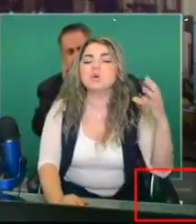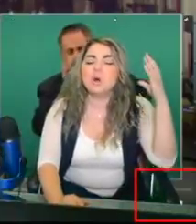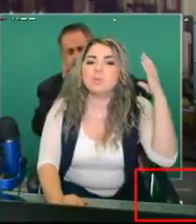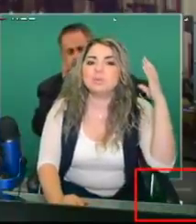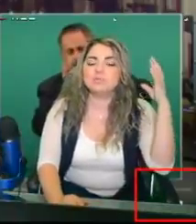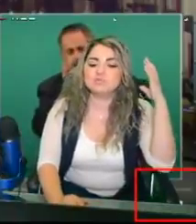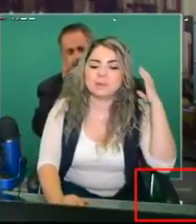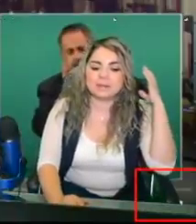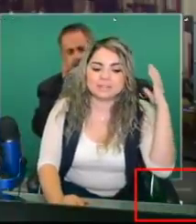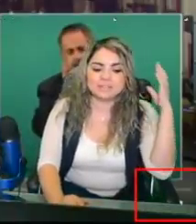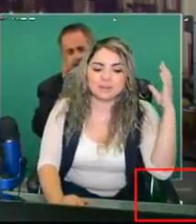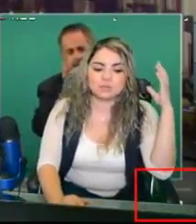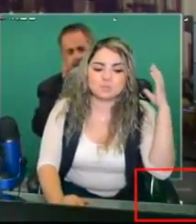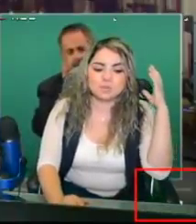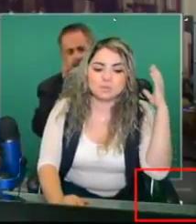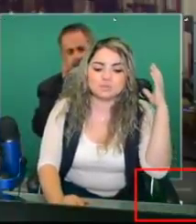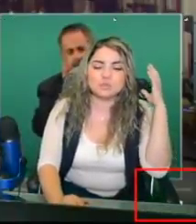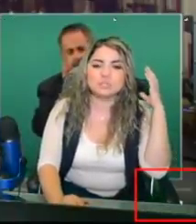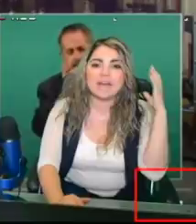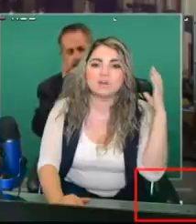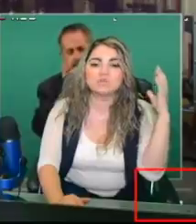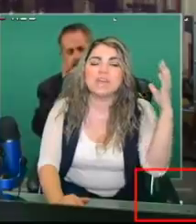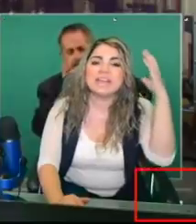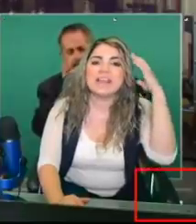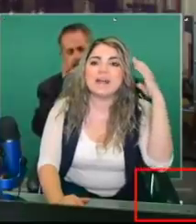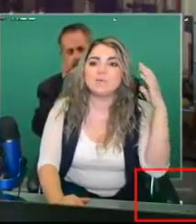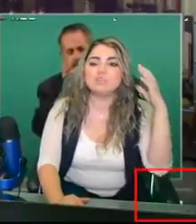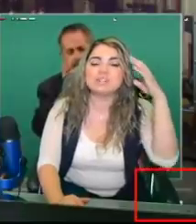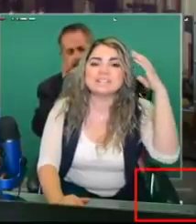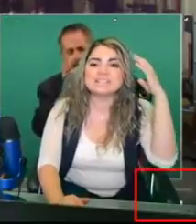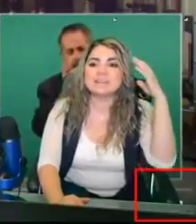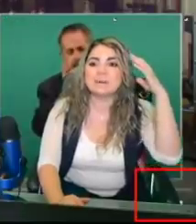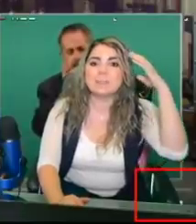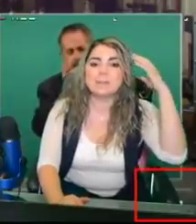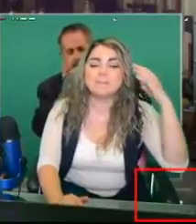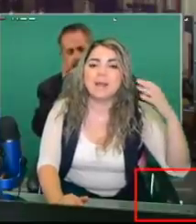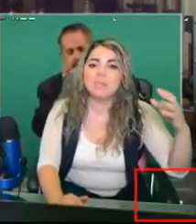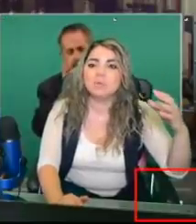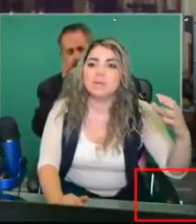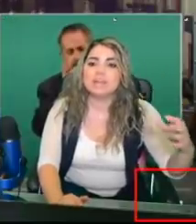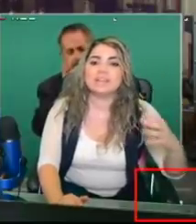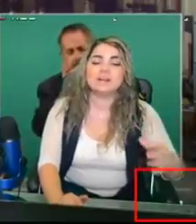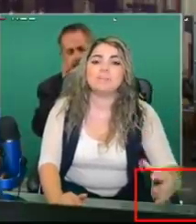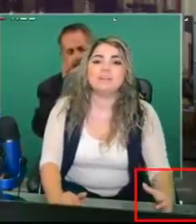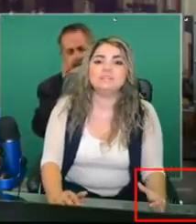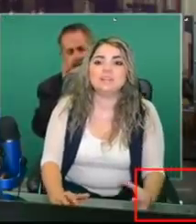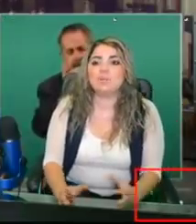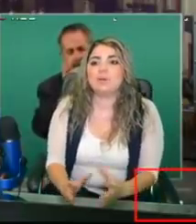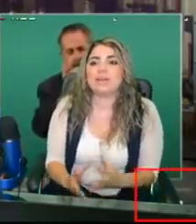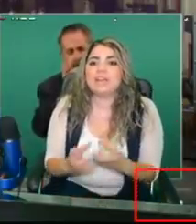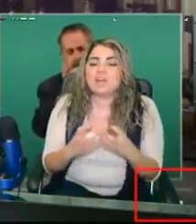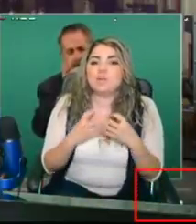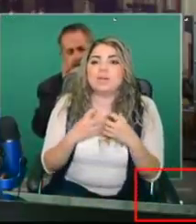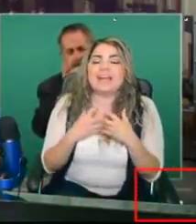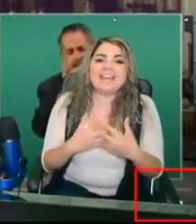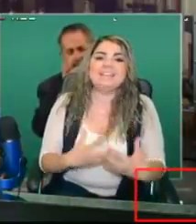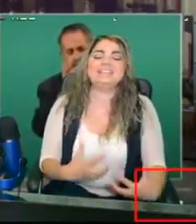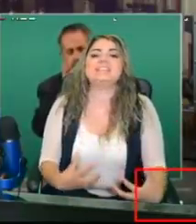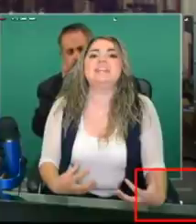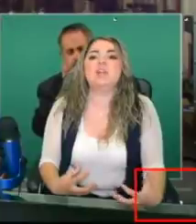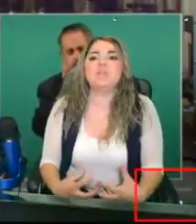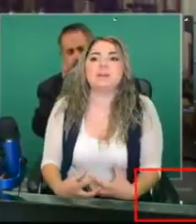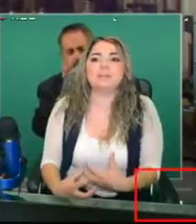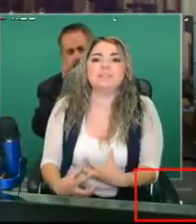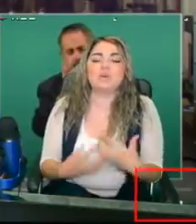incluso podemos percatarnos, podemos notarnos que la voz les estaba temblando, que de repente como que querían